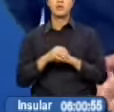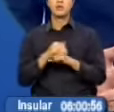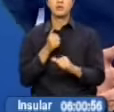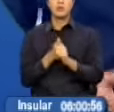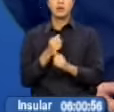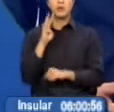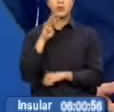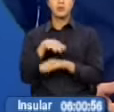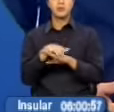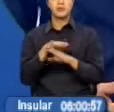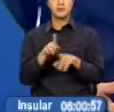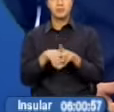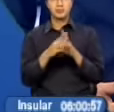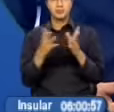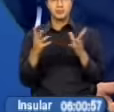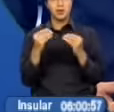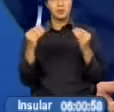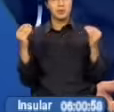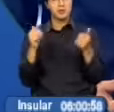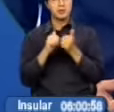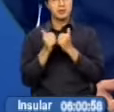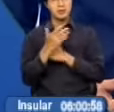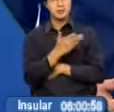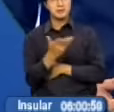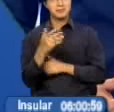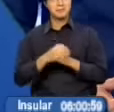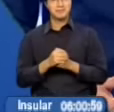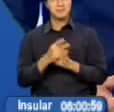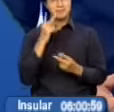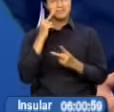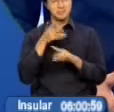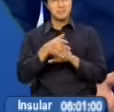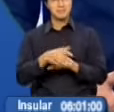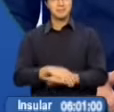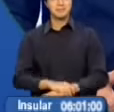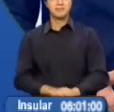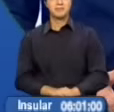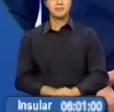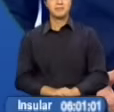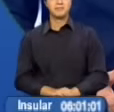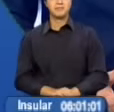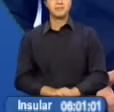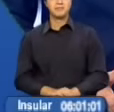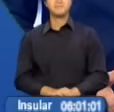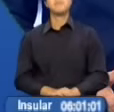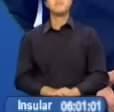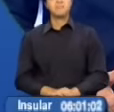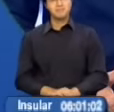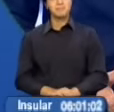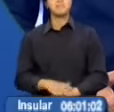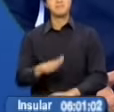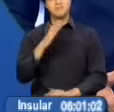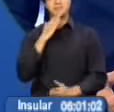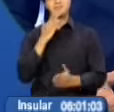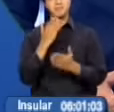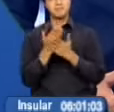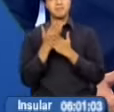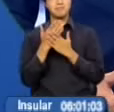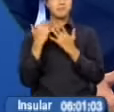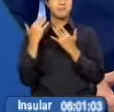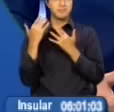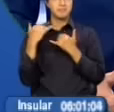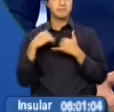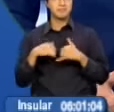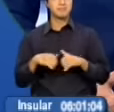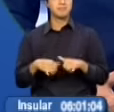un abrazo para todos les deseo un día repleto de deportes hasta más tarde así será diego muchas gracias y bueno vamos a esperar